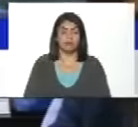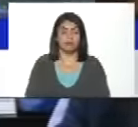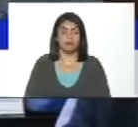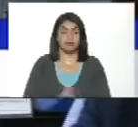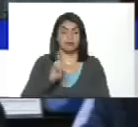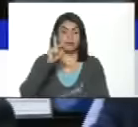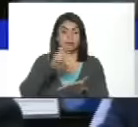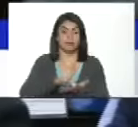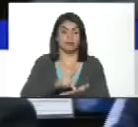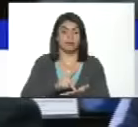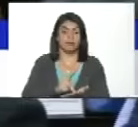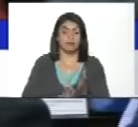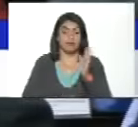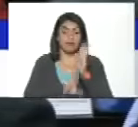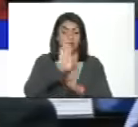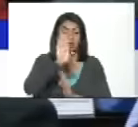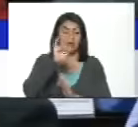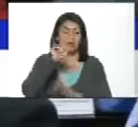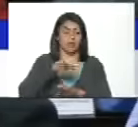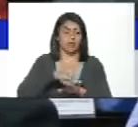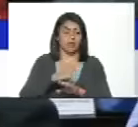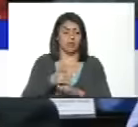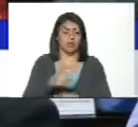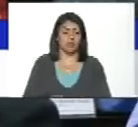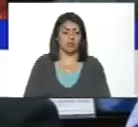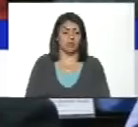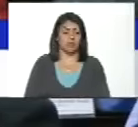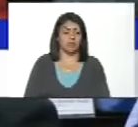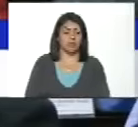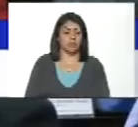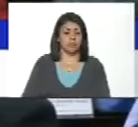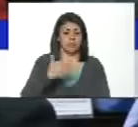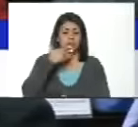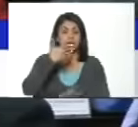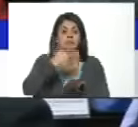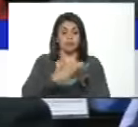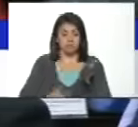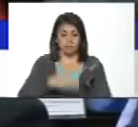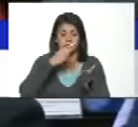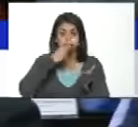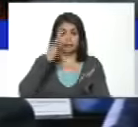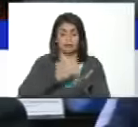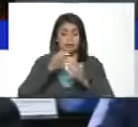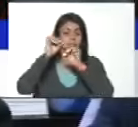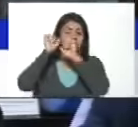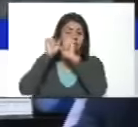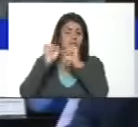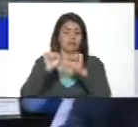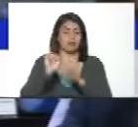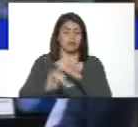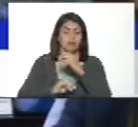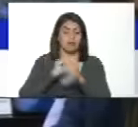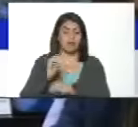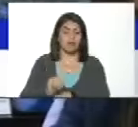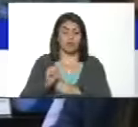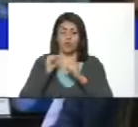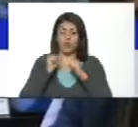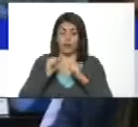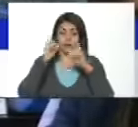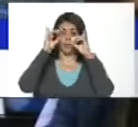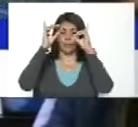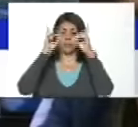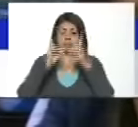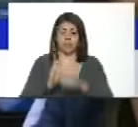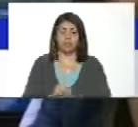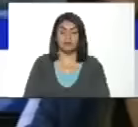apenas militaba en Avanzada Progresista y consistentemente condenamos la salida y